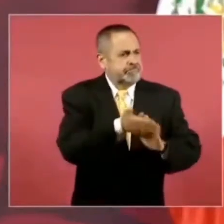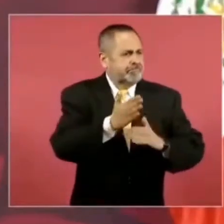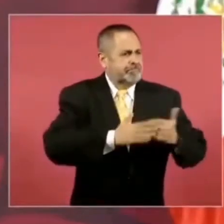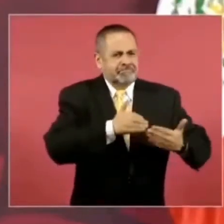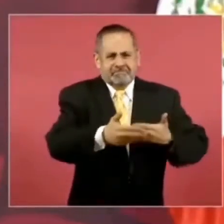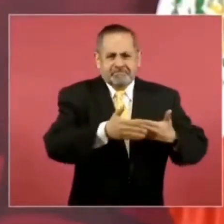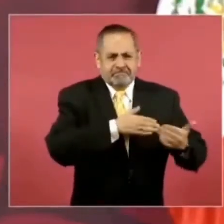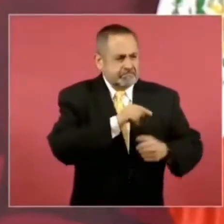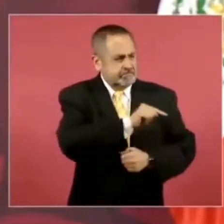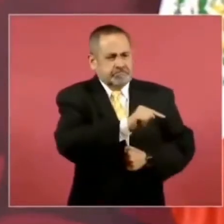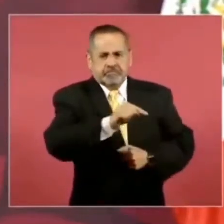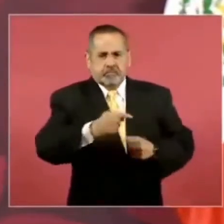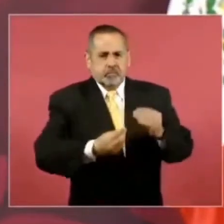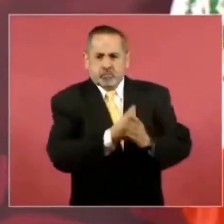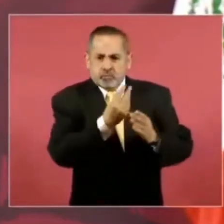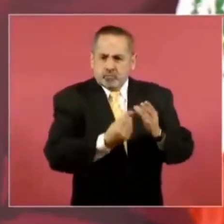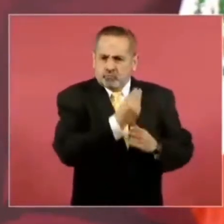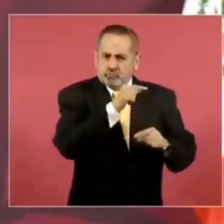en